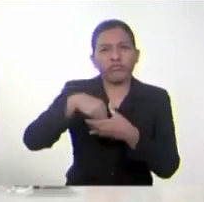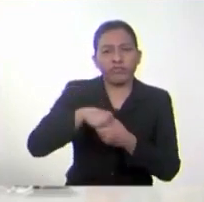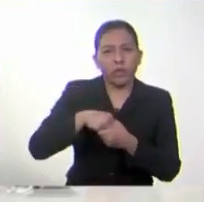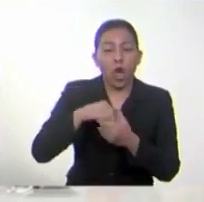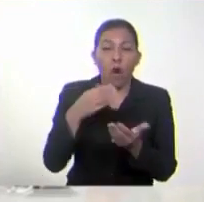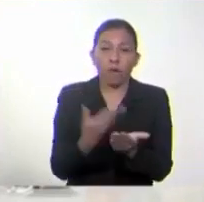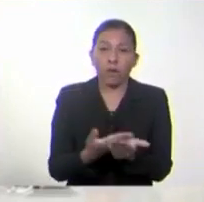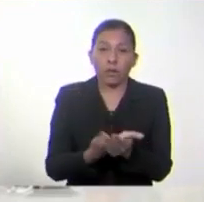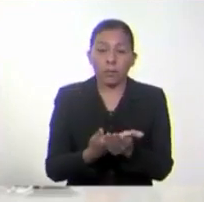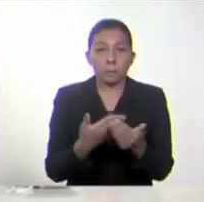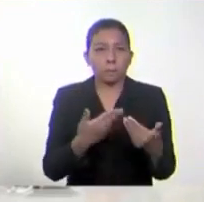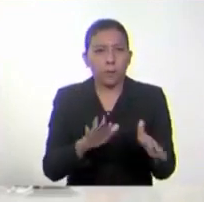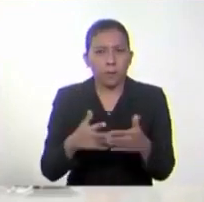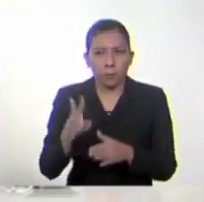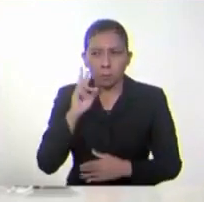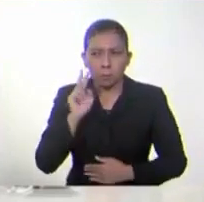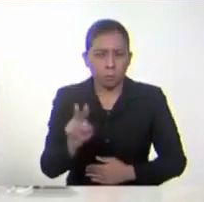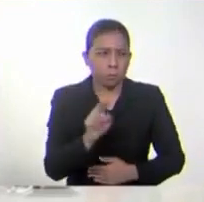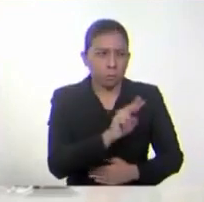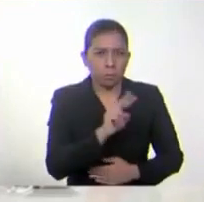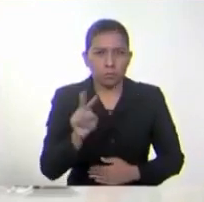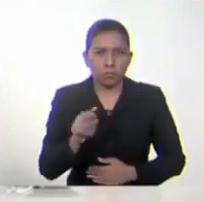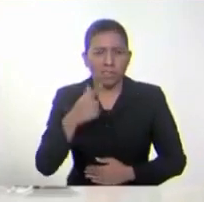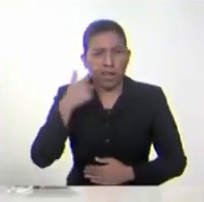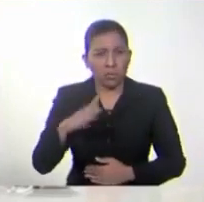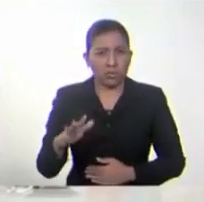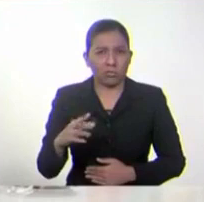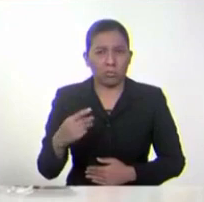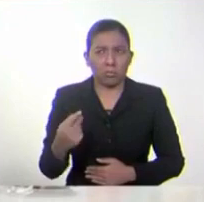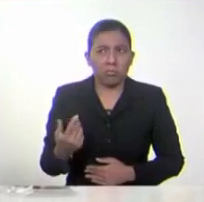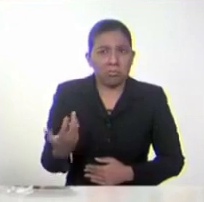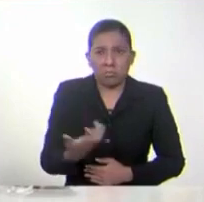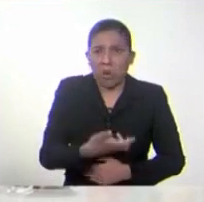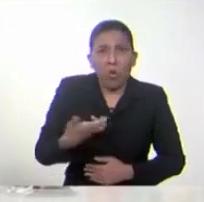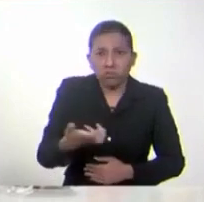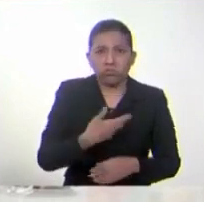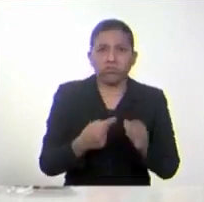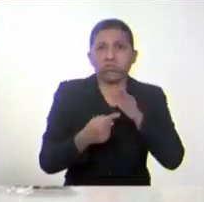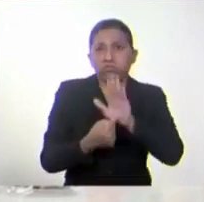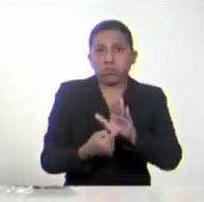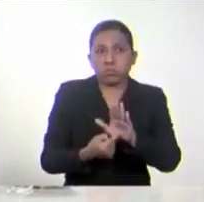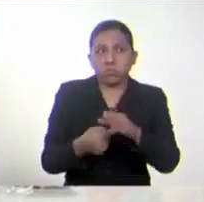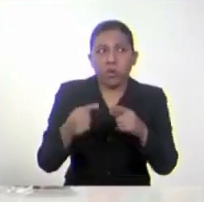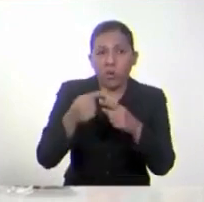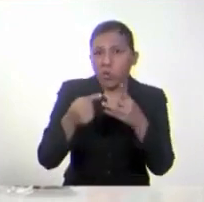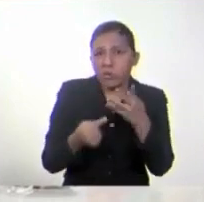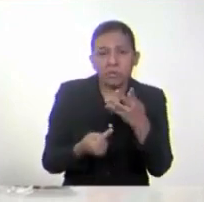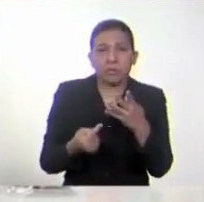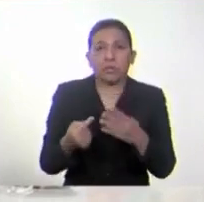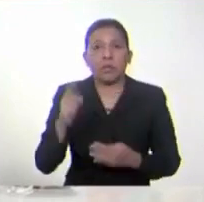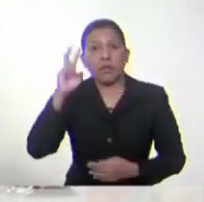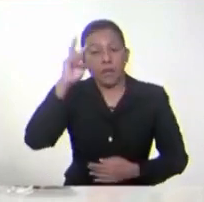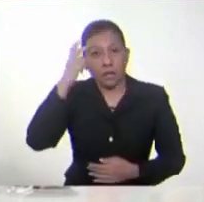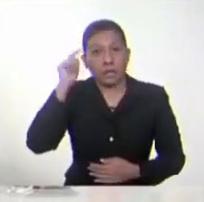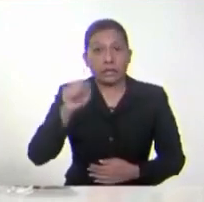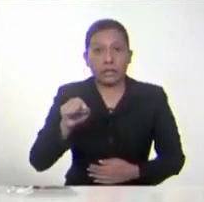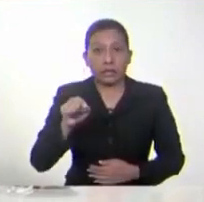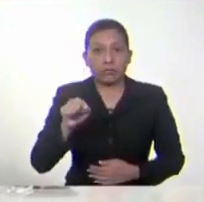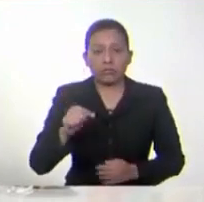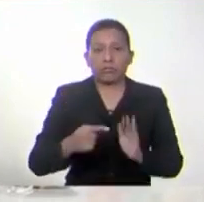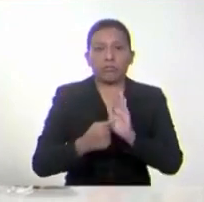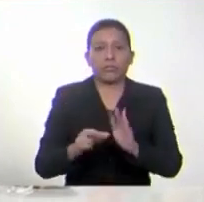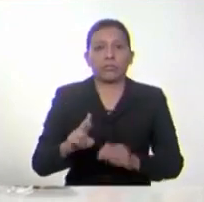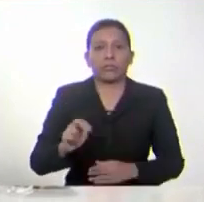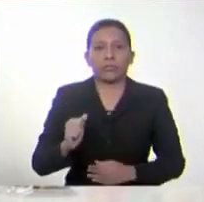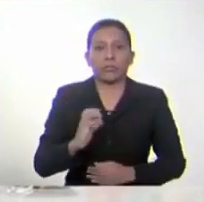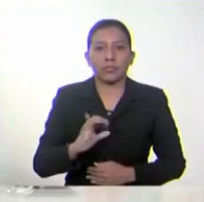de diversas señales. Si nosotros evidenciamos una u otra señal, entonces estamos ante la presencia de una reacción